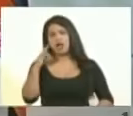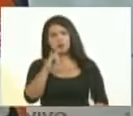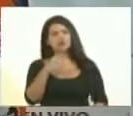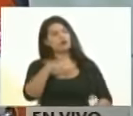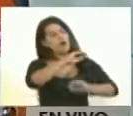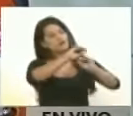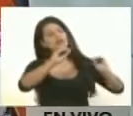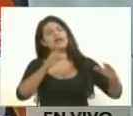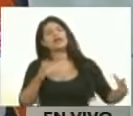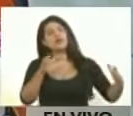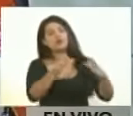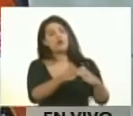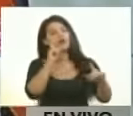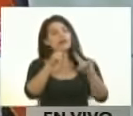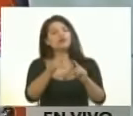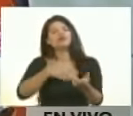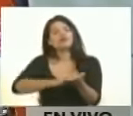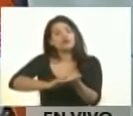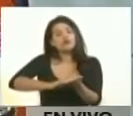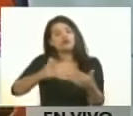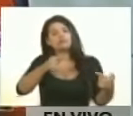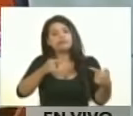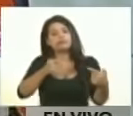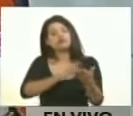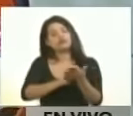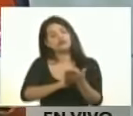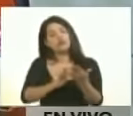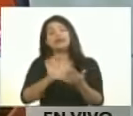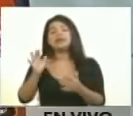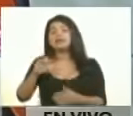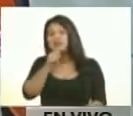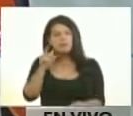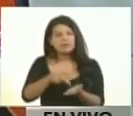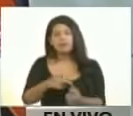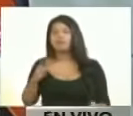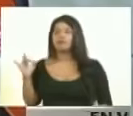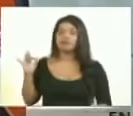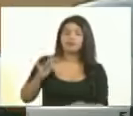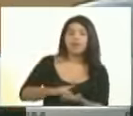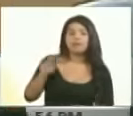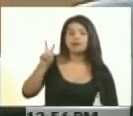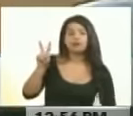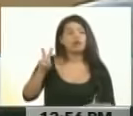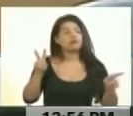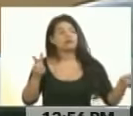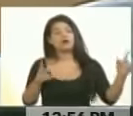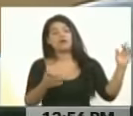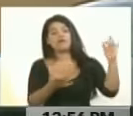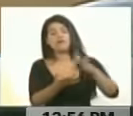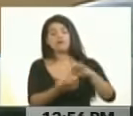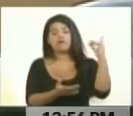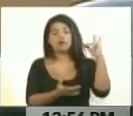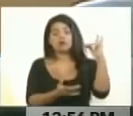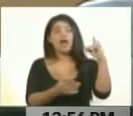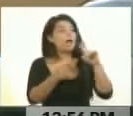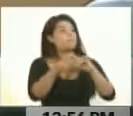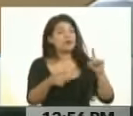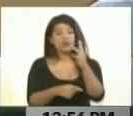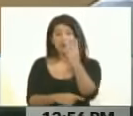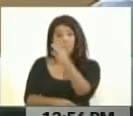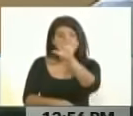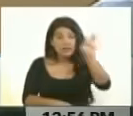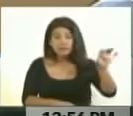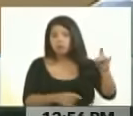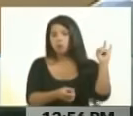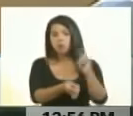la resolución de controversias a la cual asistieron Venezuela y Bolivia y no asistieron los países de la Triple